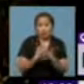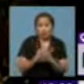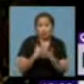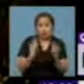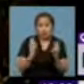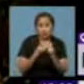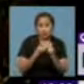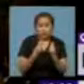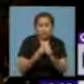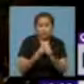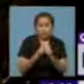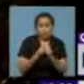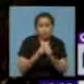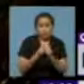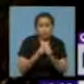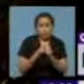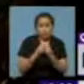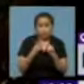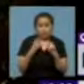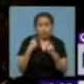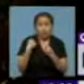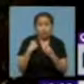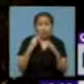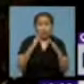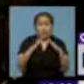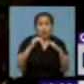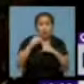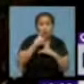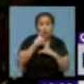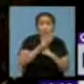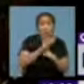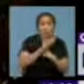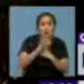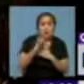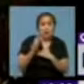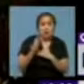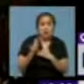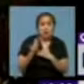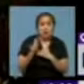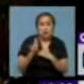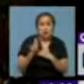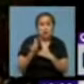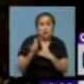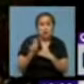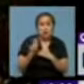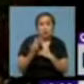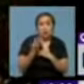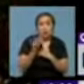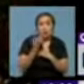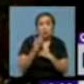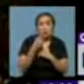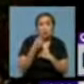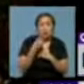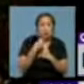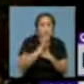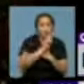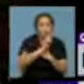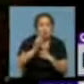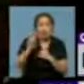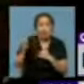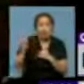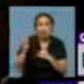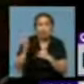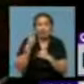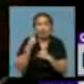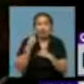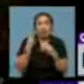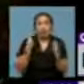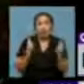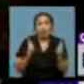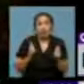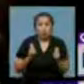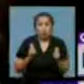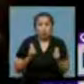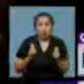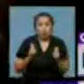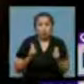cosas. Hay vecinos que... Me gustaría que ustedes vean cómo viven.